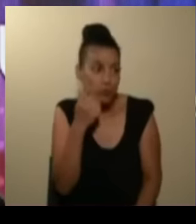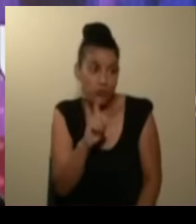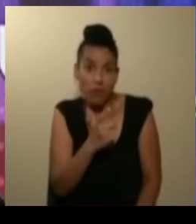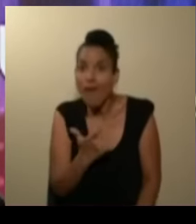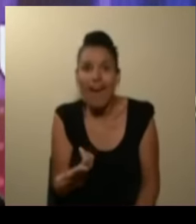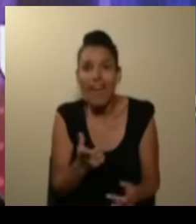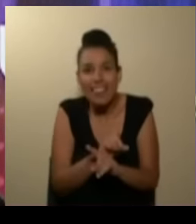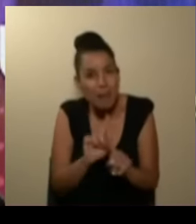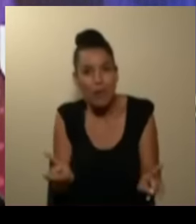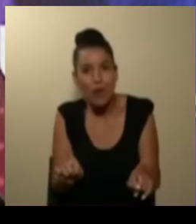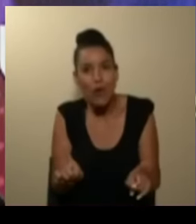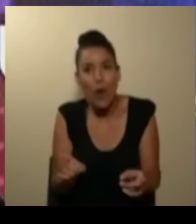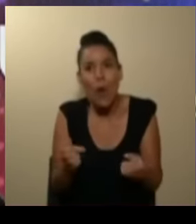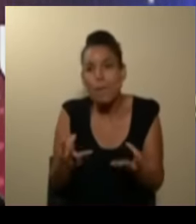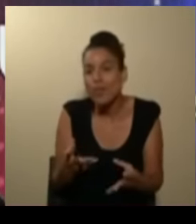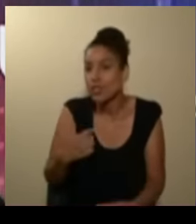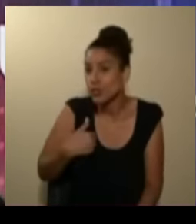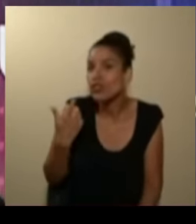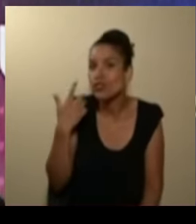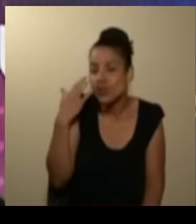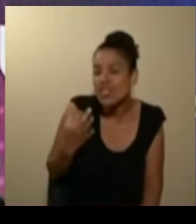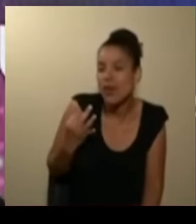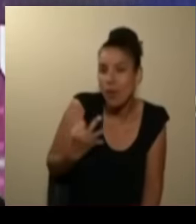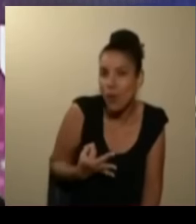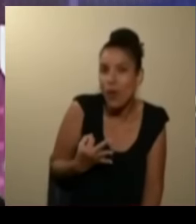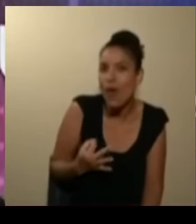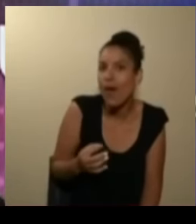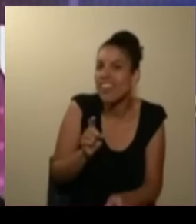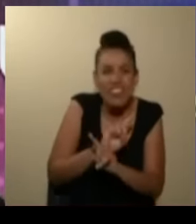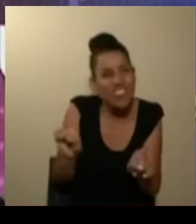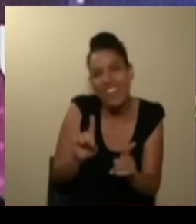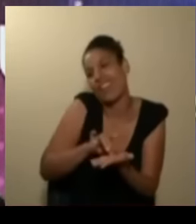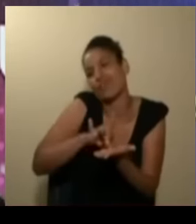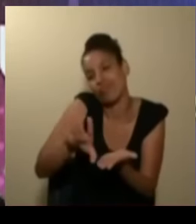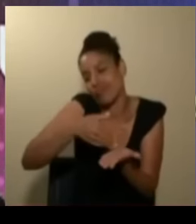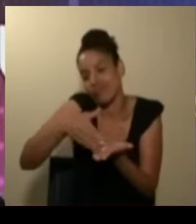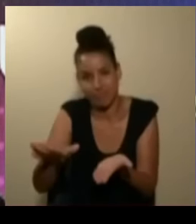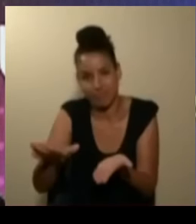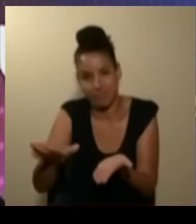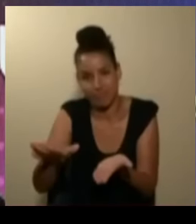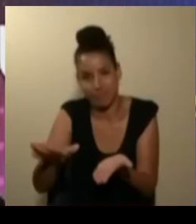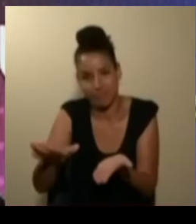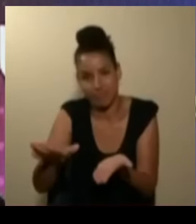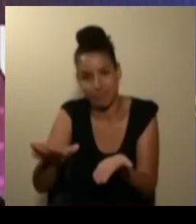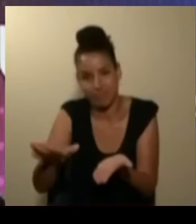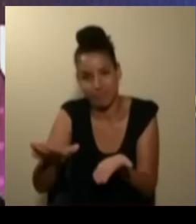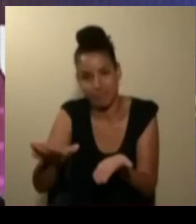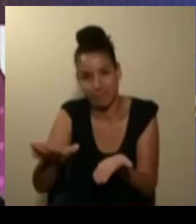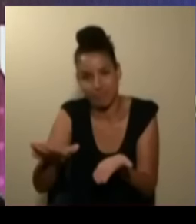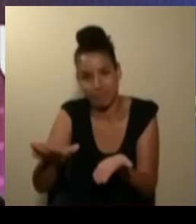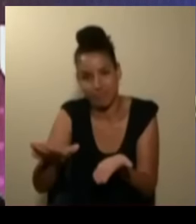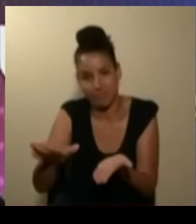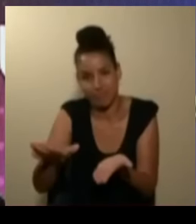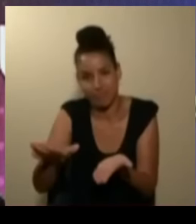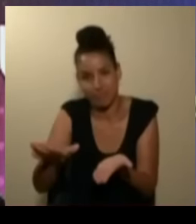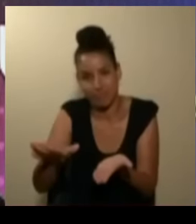quieren un desalojo exprés, quieren un inquilino con garantías. Por lo tanto, la alternativa